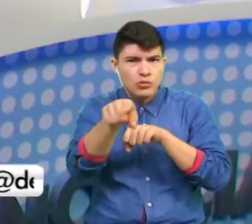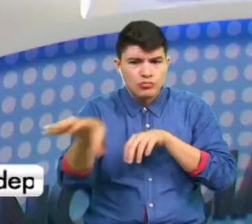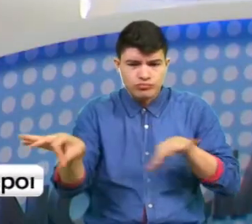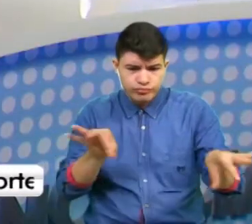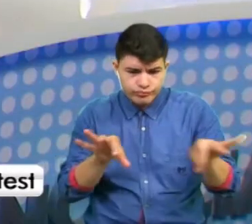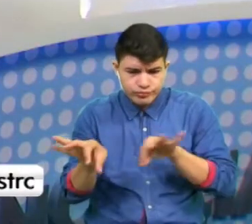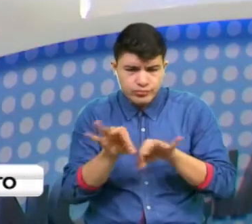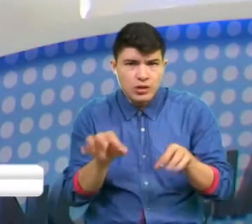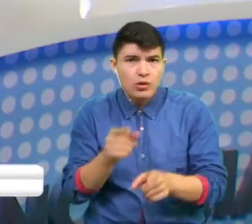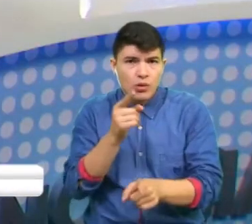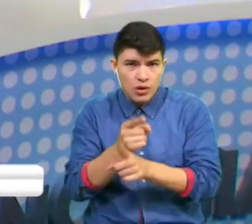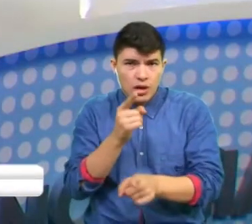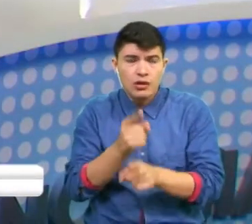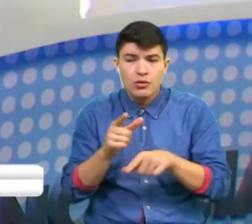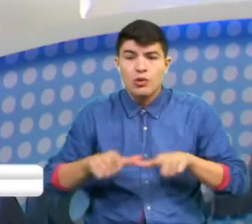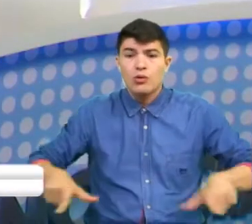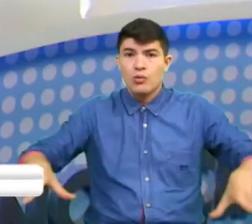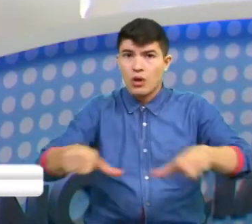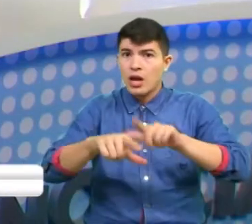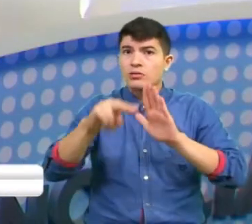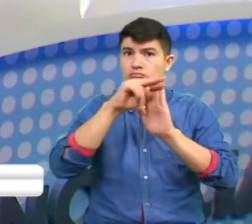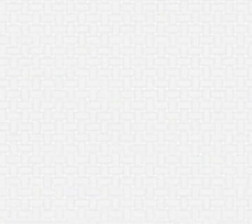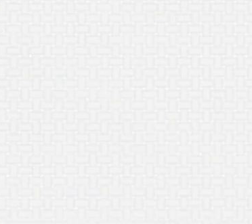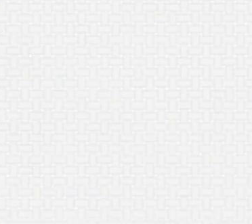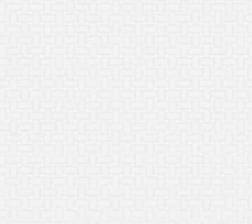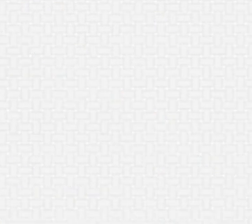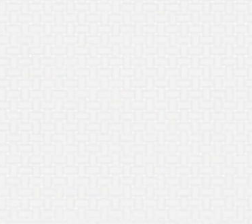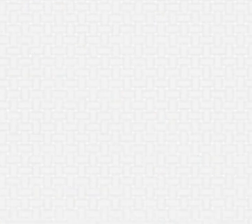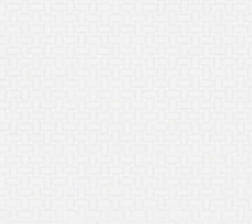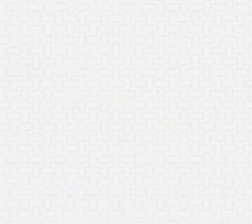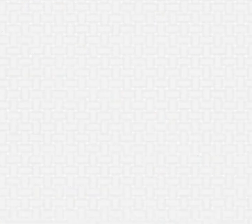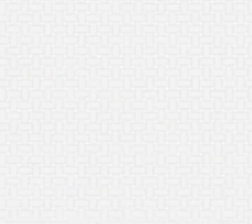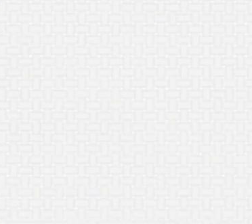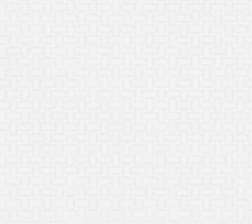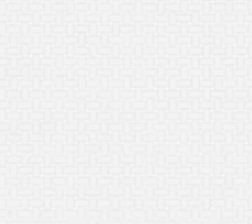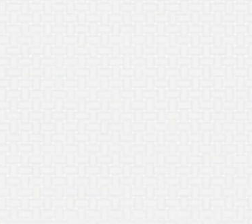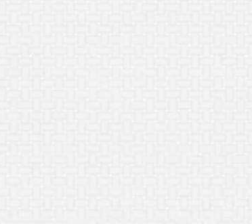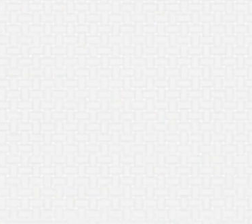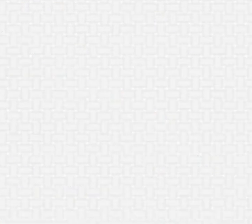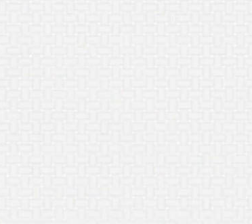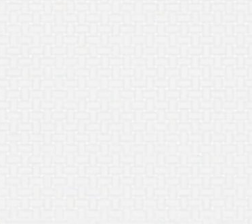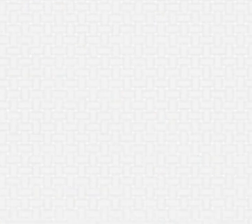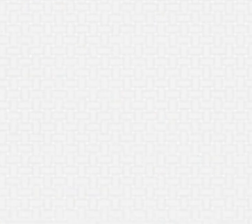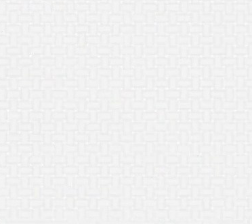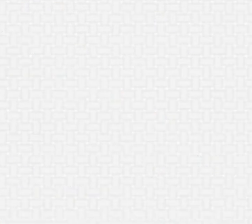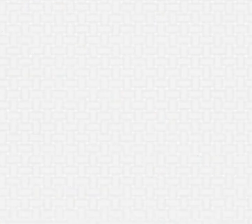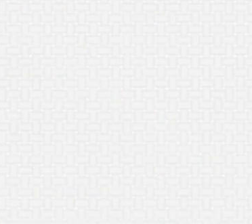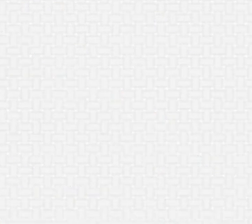adecuadamente los sitios que cuenten con normas sanitarias. Canaltro.com